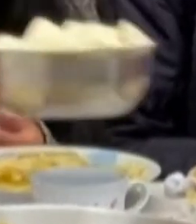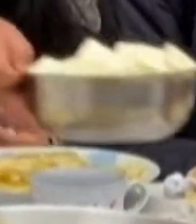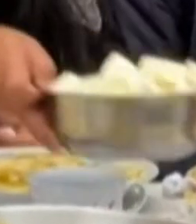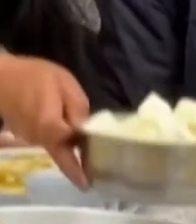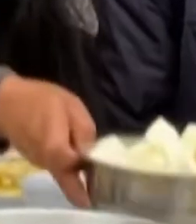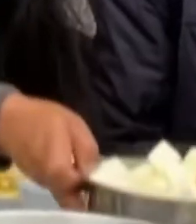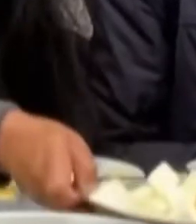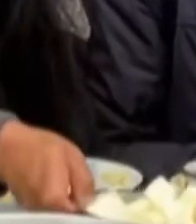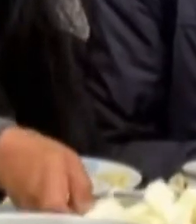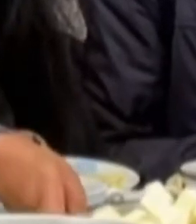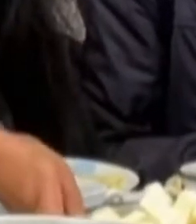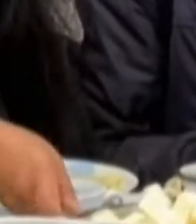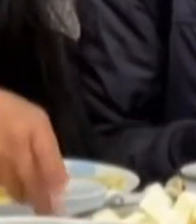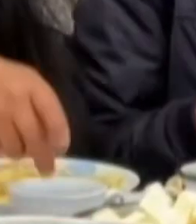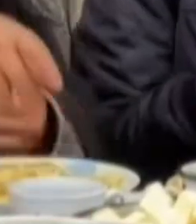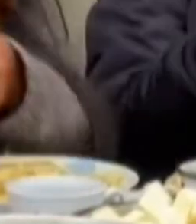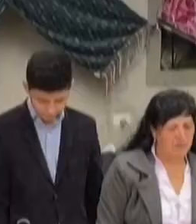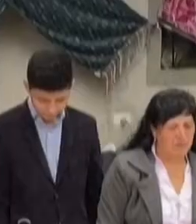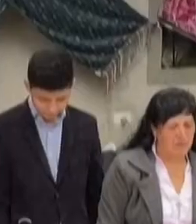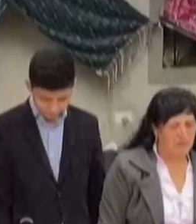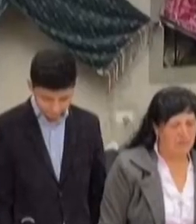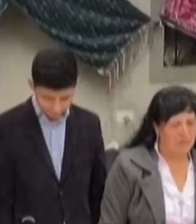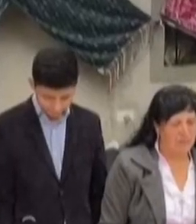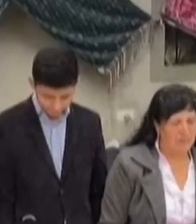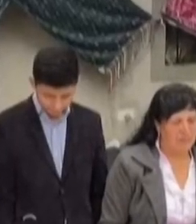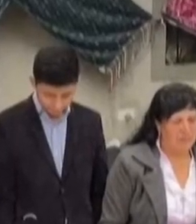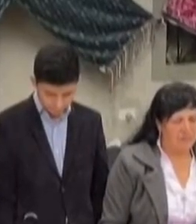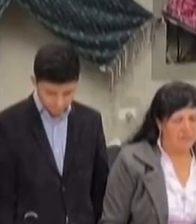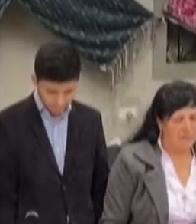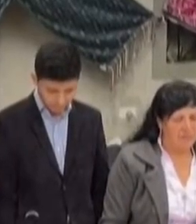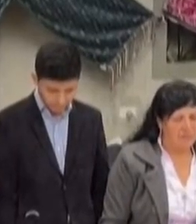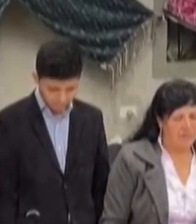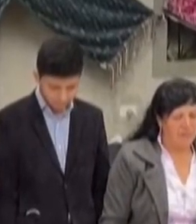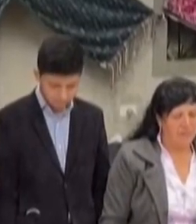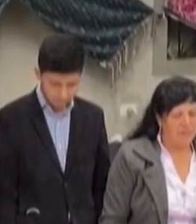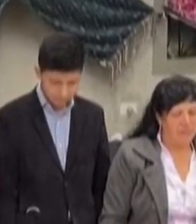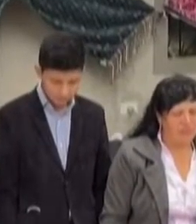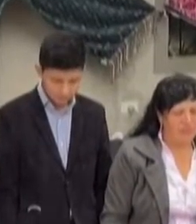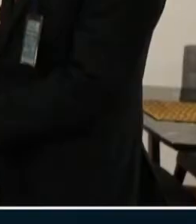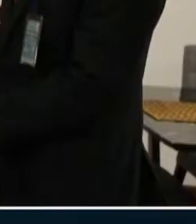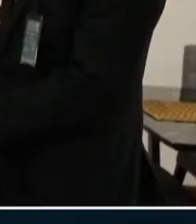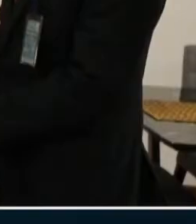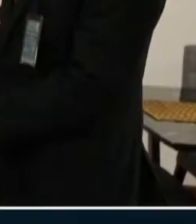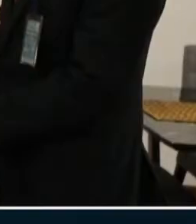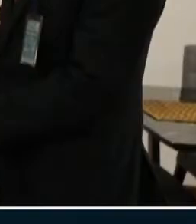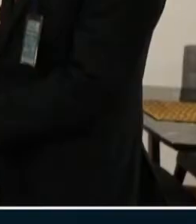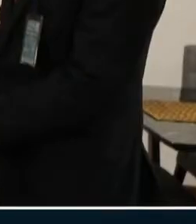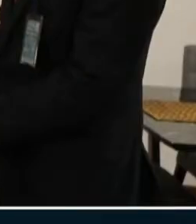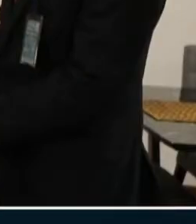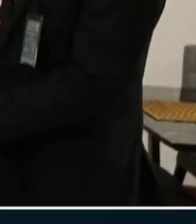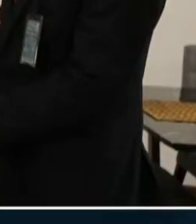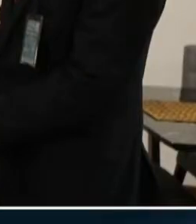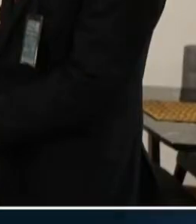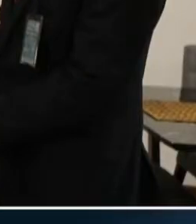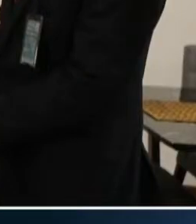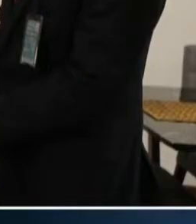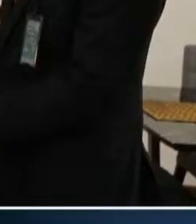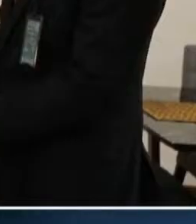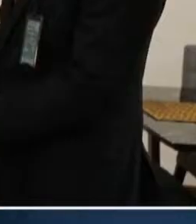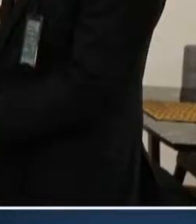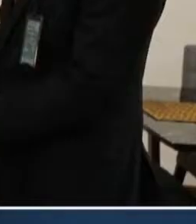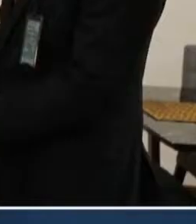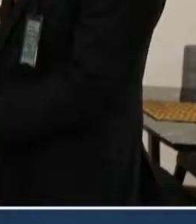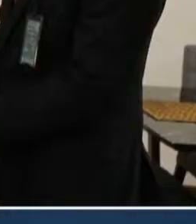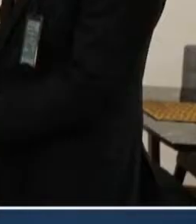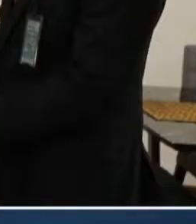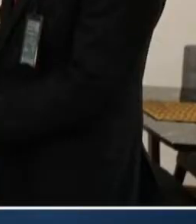Ha prometido libertad de expresión y protección a la prensa, pero México es el país que más asesinatos de